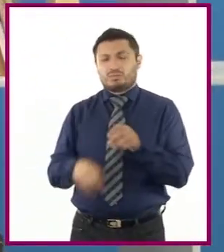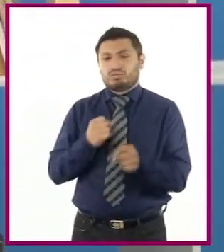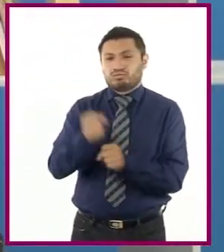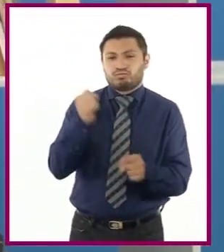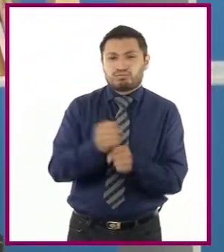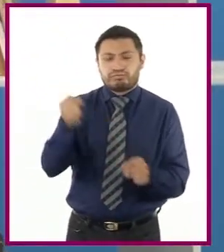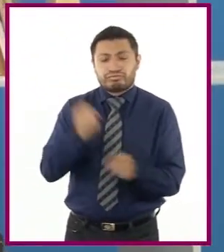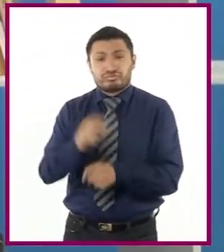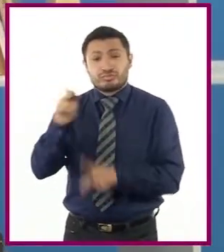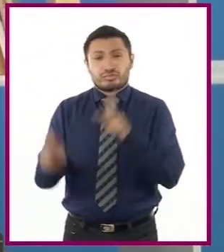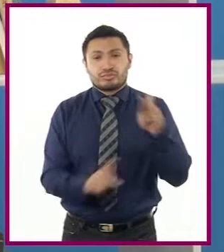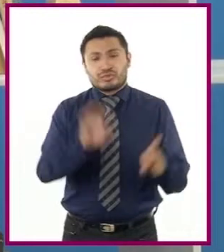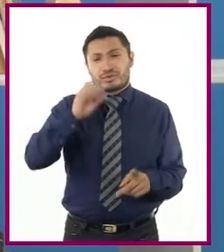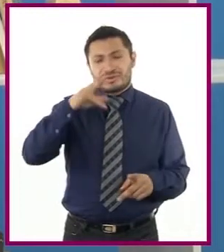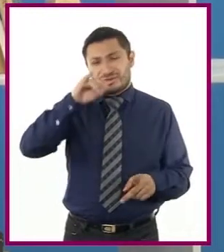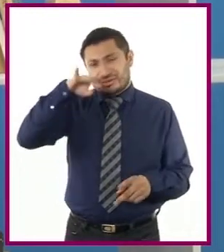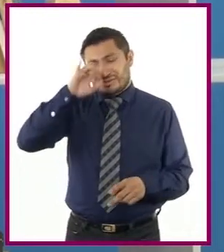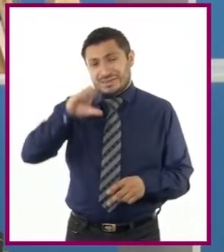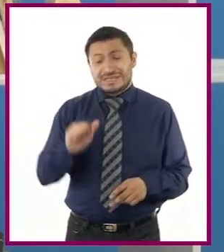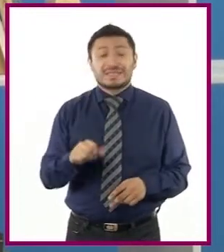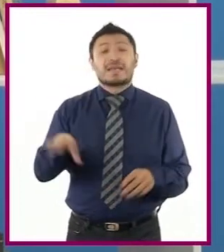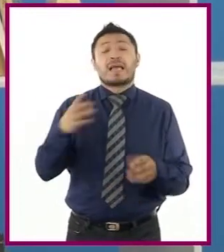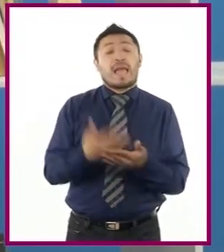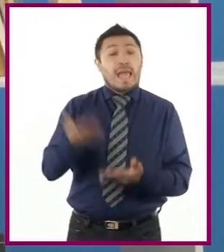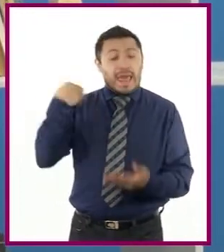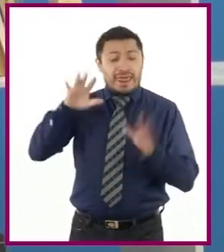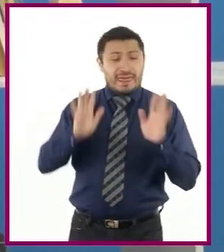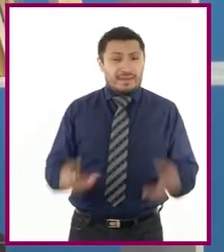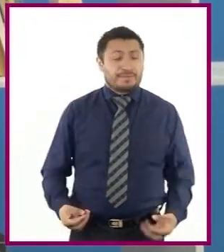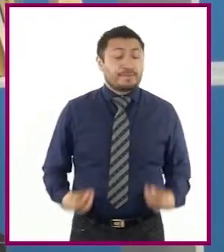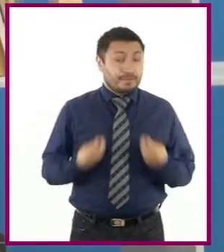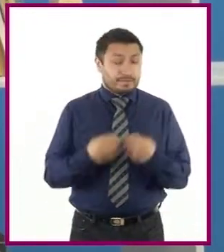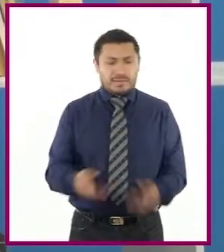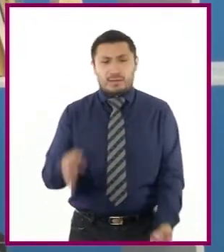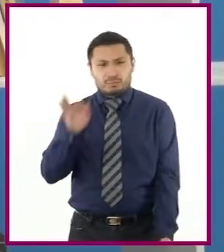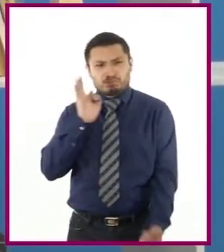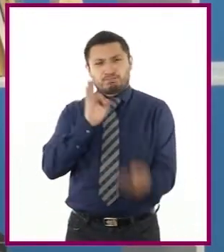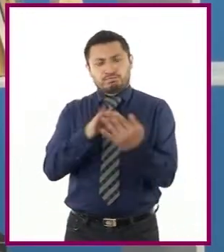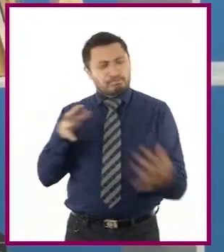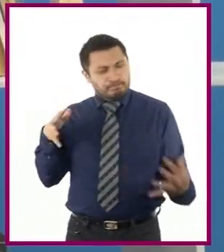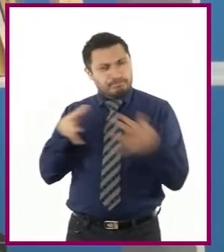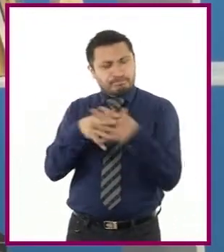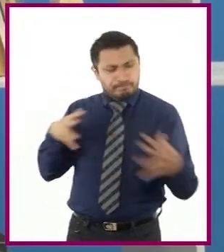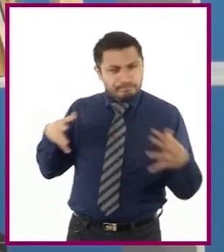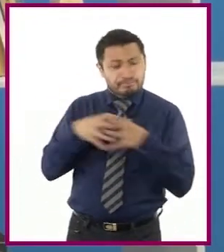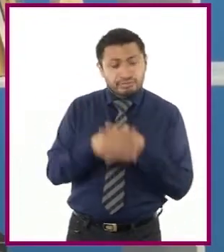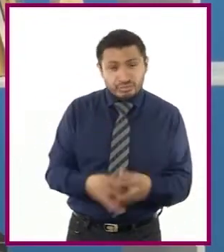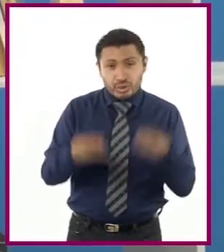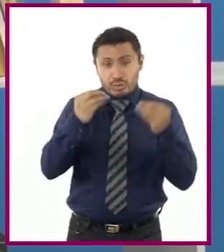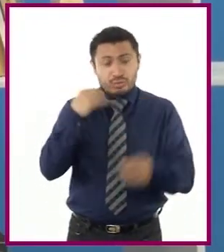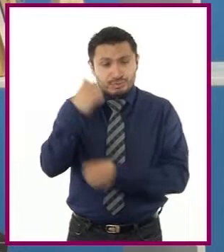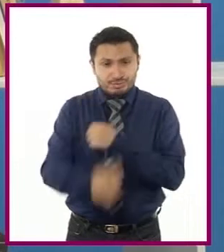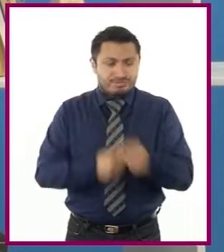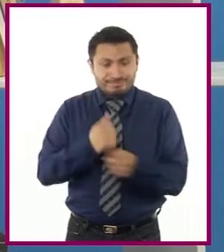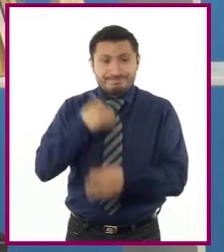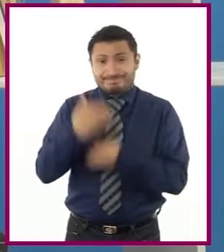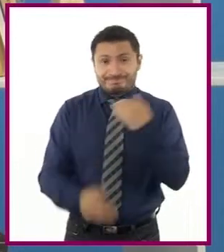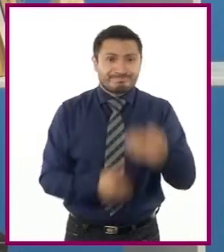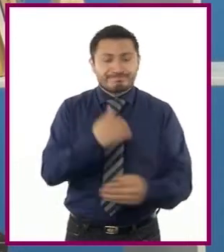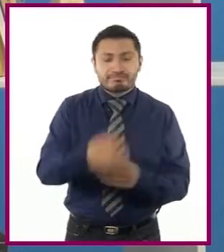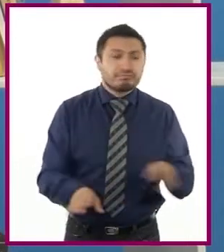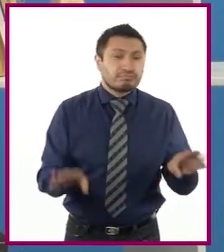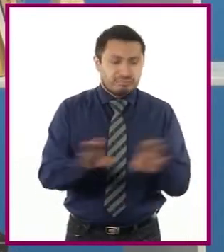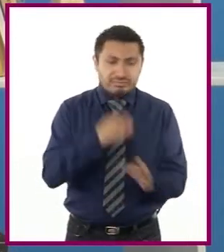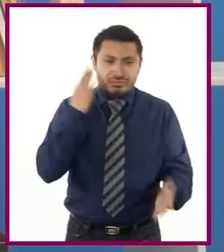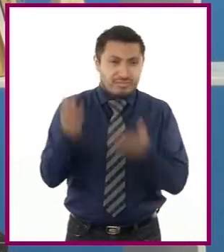violentamente a los pueblos chichimecas que lo habitaban antaño, enfrentándose a ellos incluso durante varias décadas más, como lo